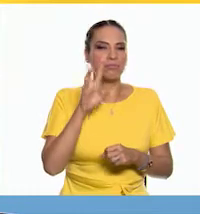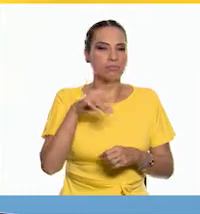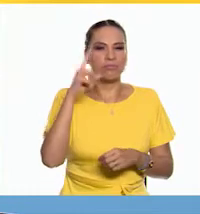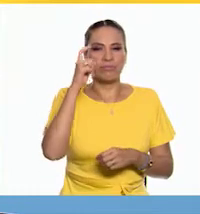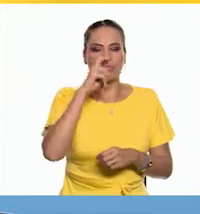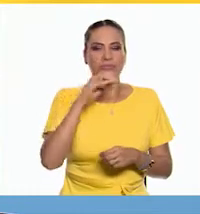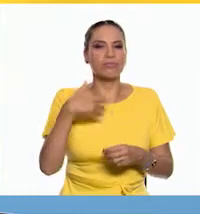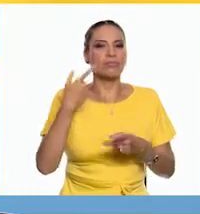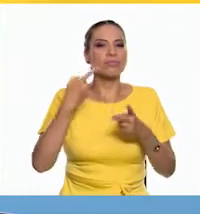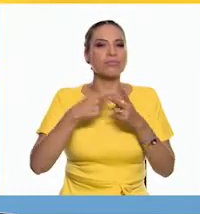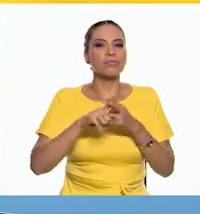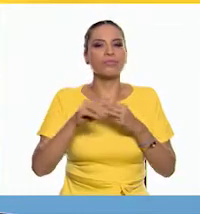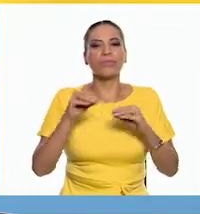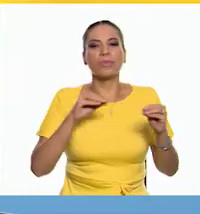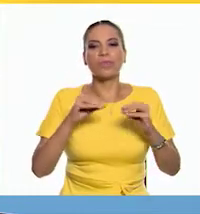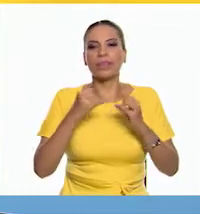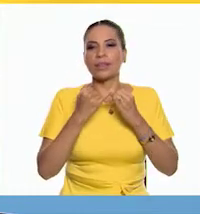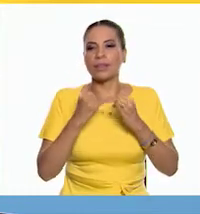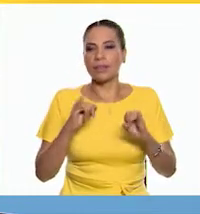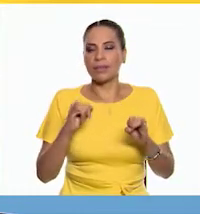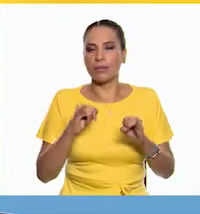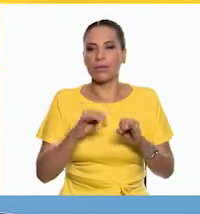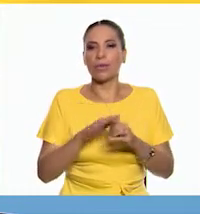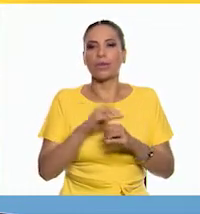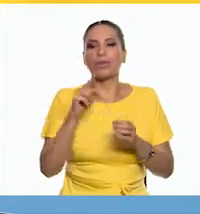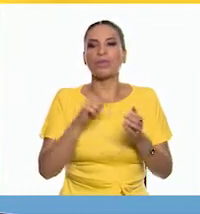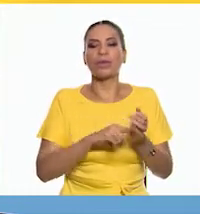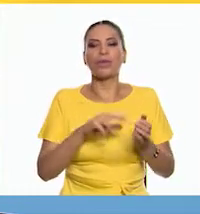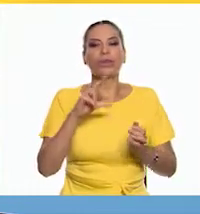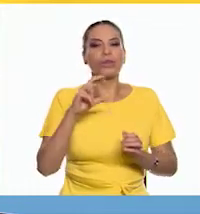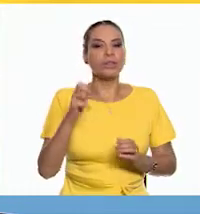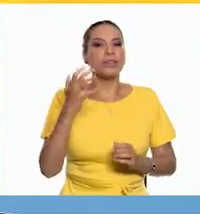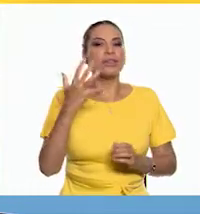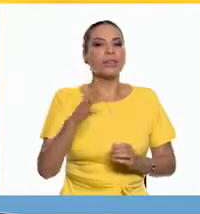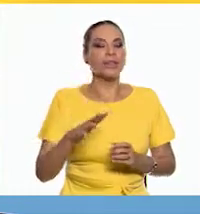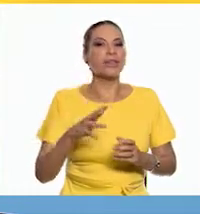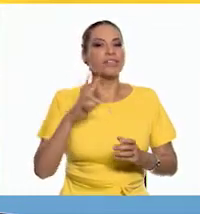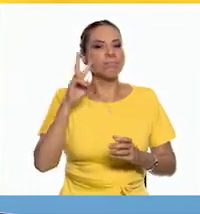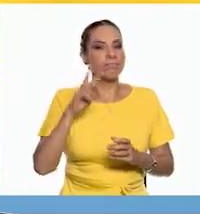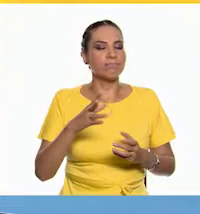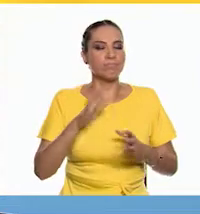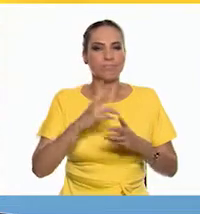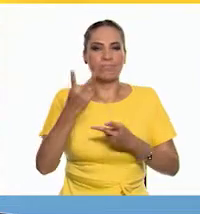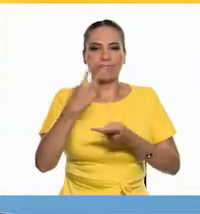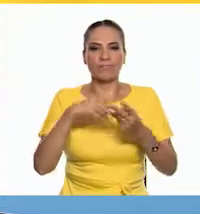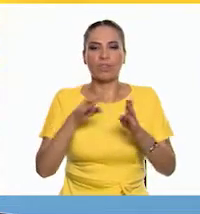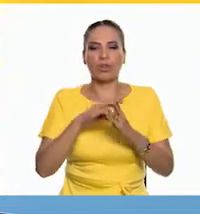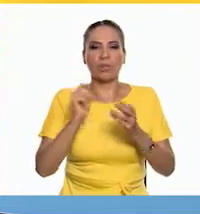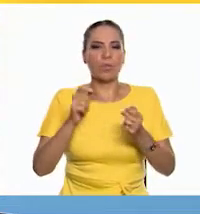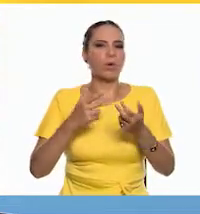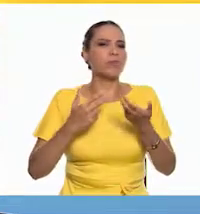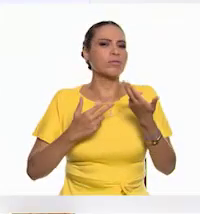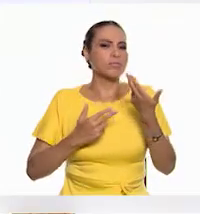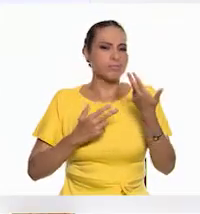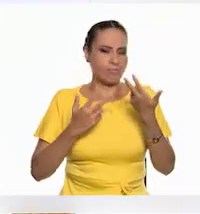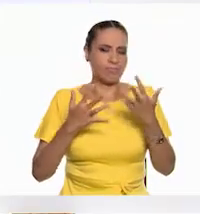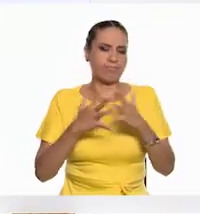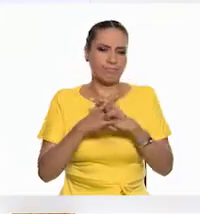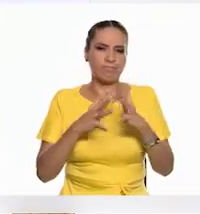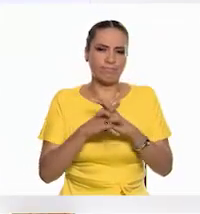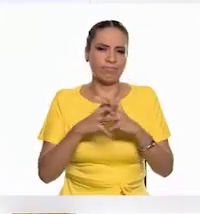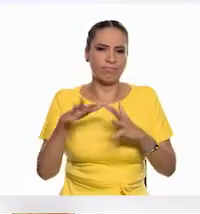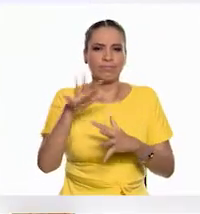complicado comenzar con el movimiento de independencia y fue hasta 1810 que realmente estalló como levantamiento armado. Con